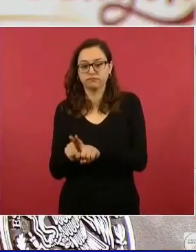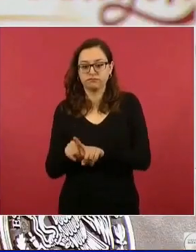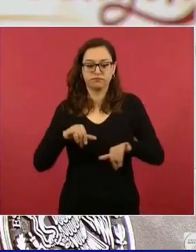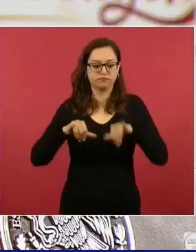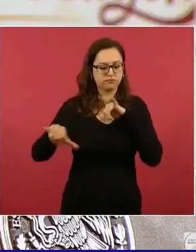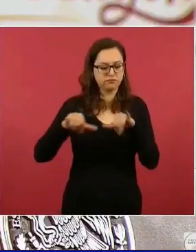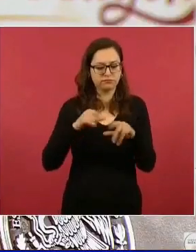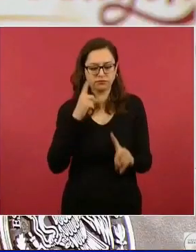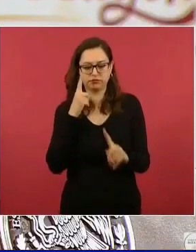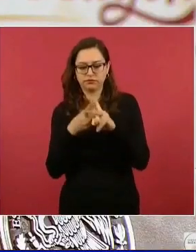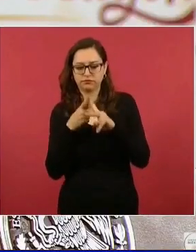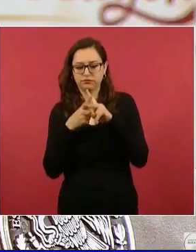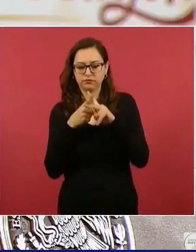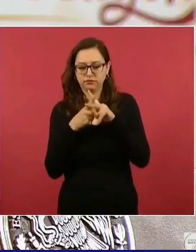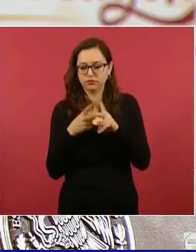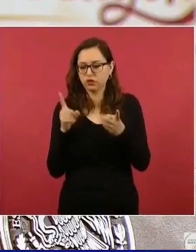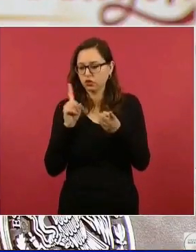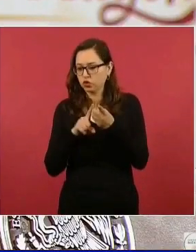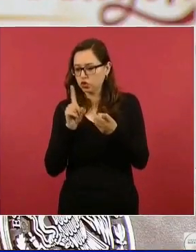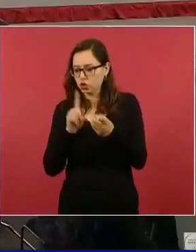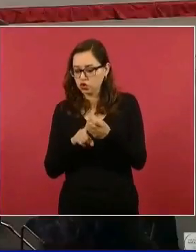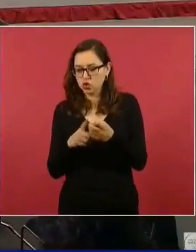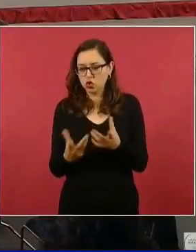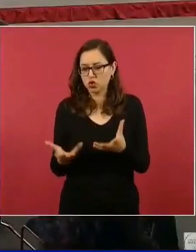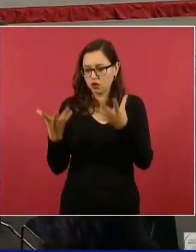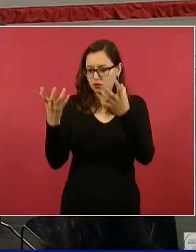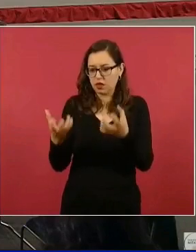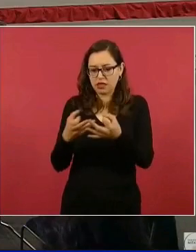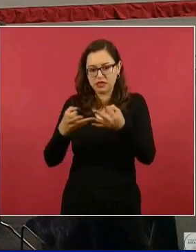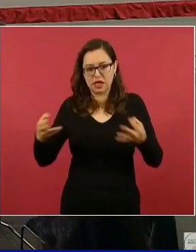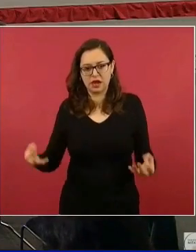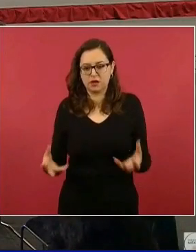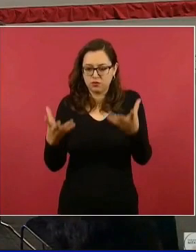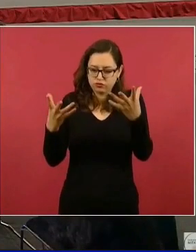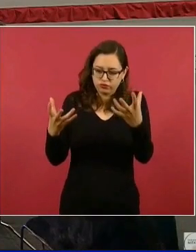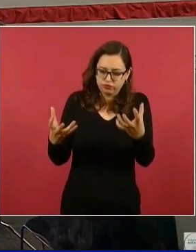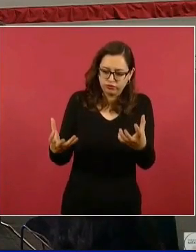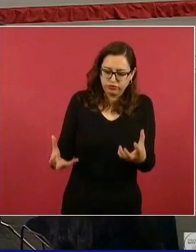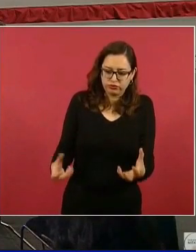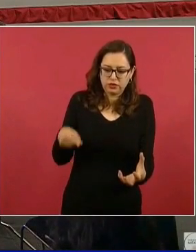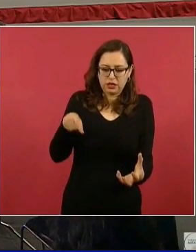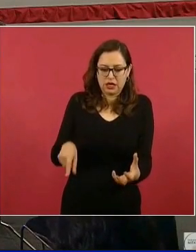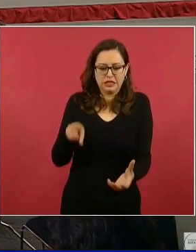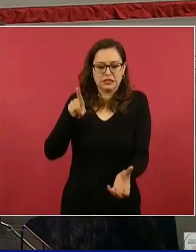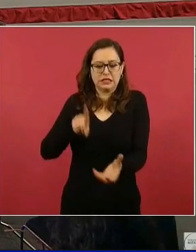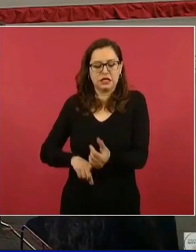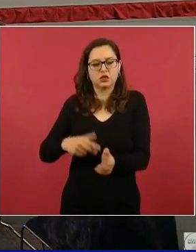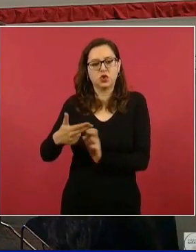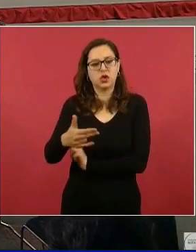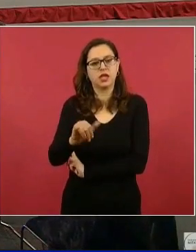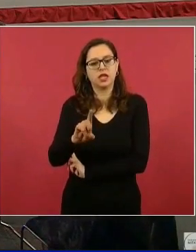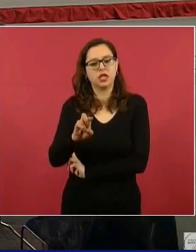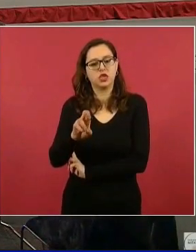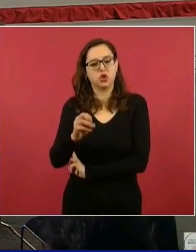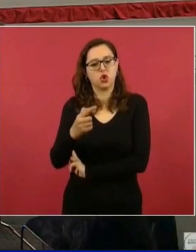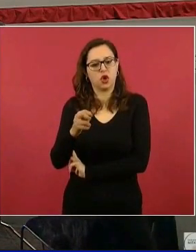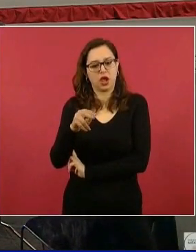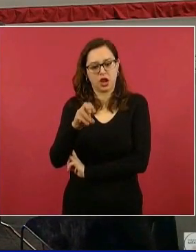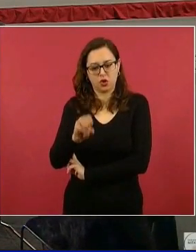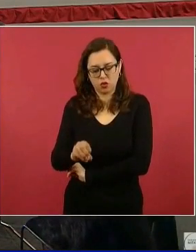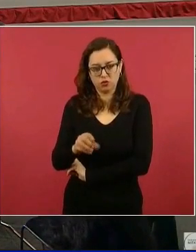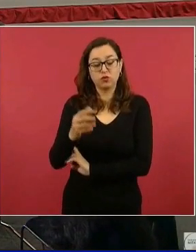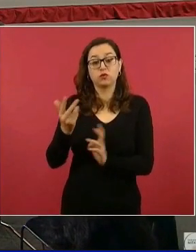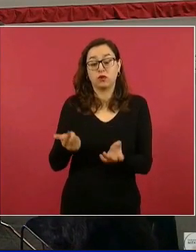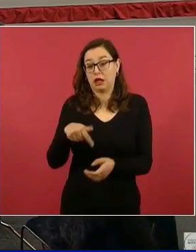trabajando a las órdenes de sus mandos militares del 27 Batallón, y lo abandonaron a su